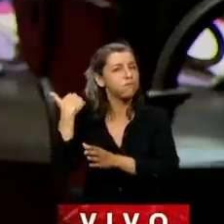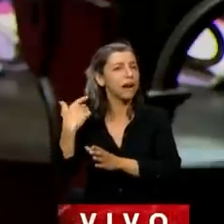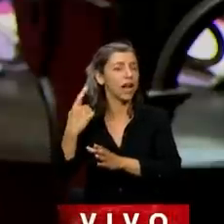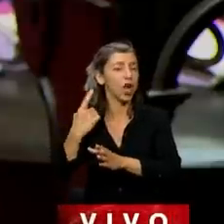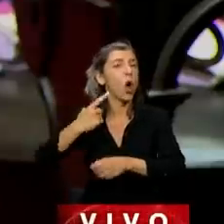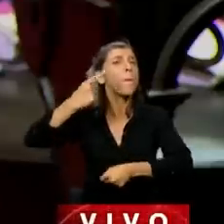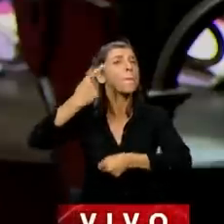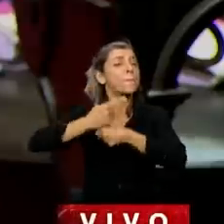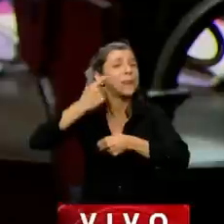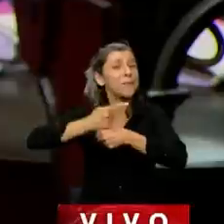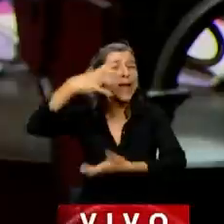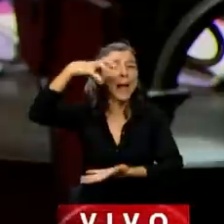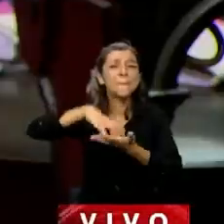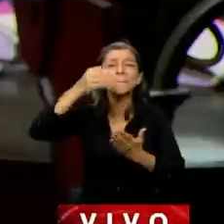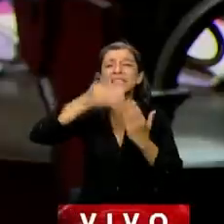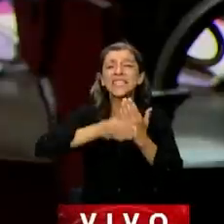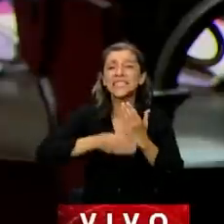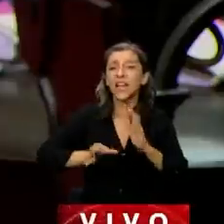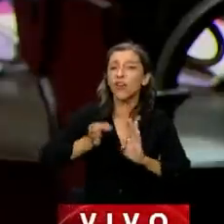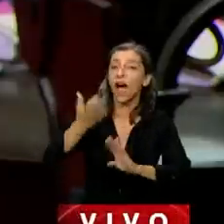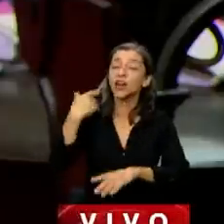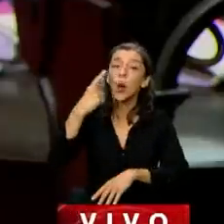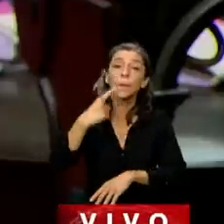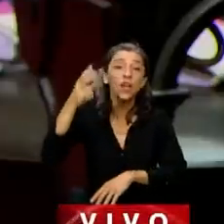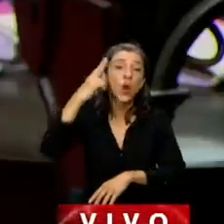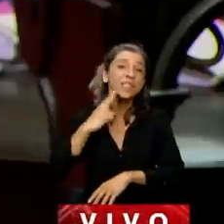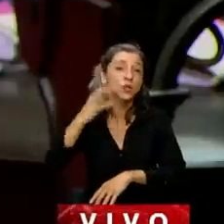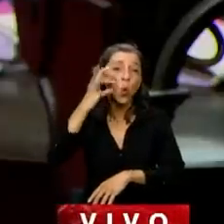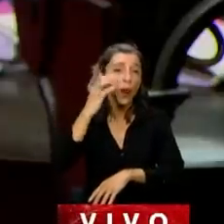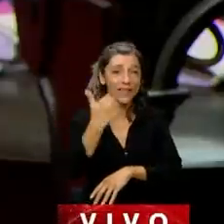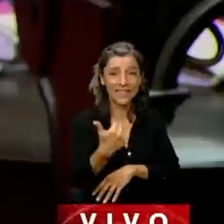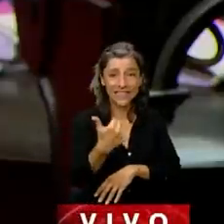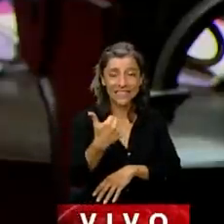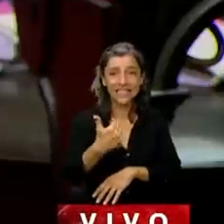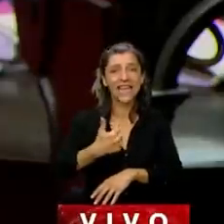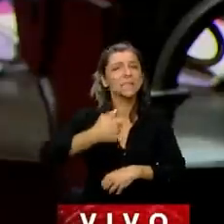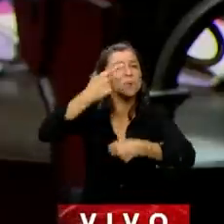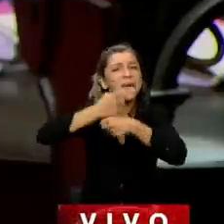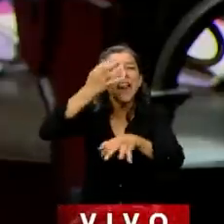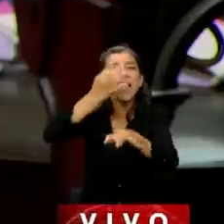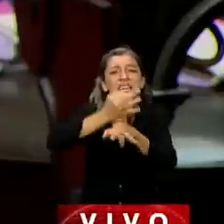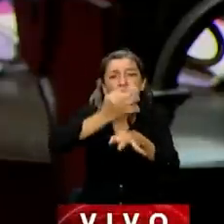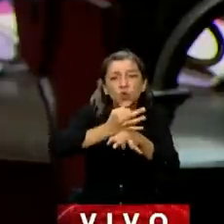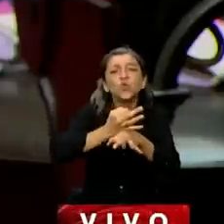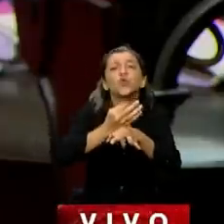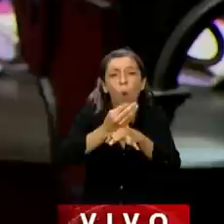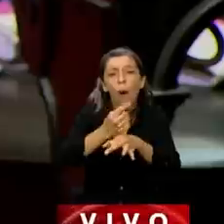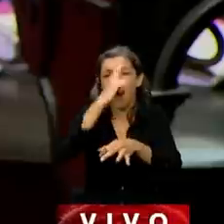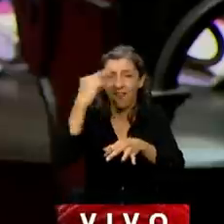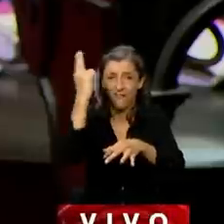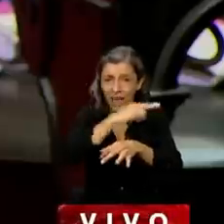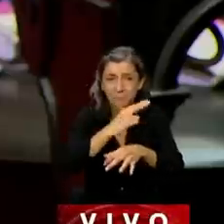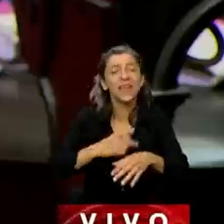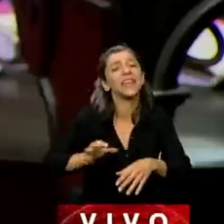primer ministerio año 1946, primera escuela de enfermería pública